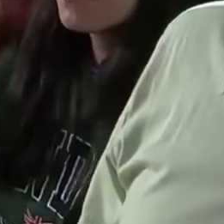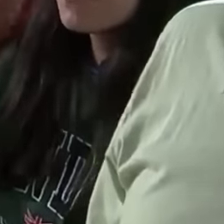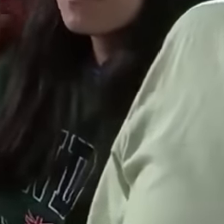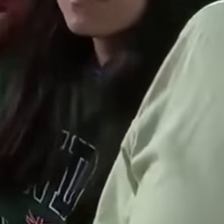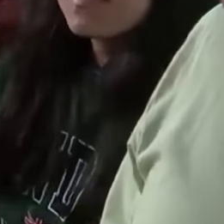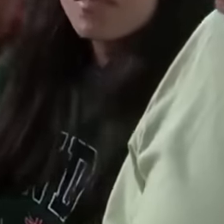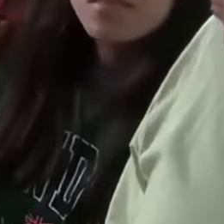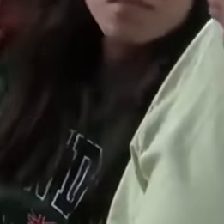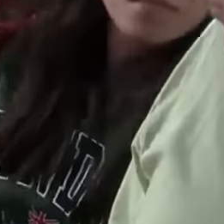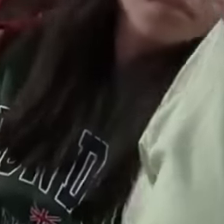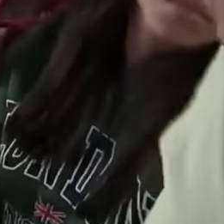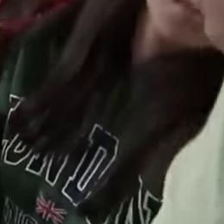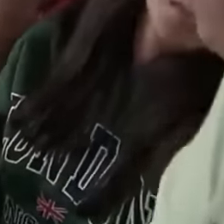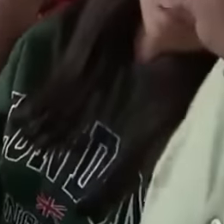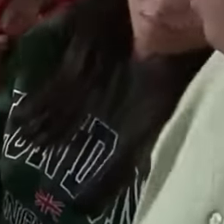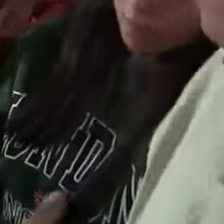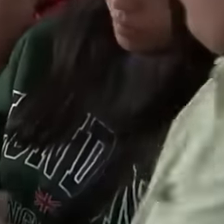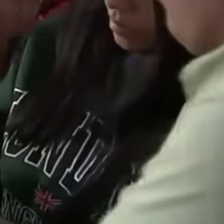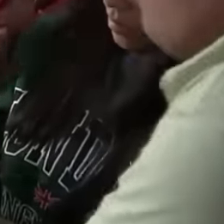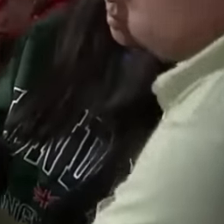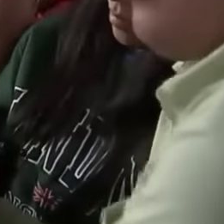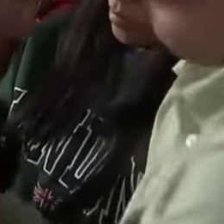Muchas gracias.